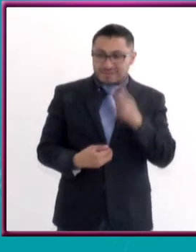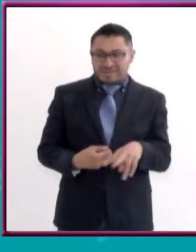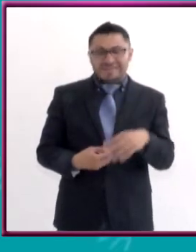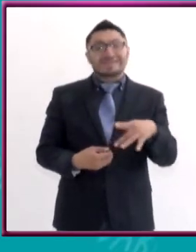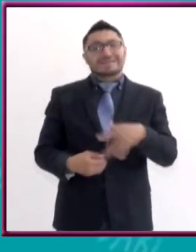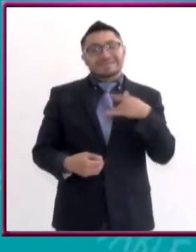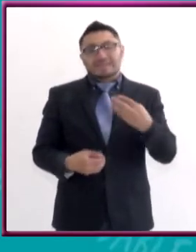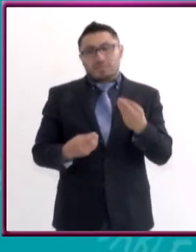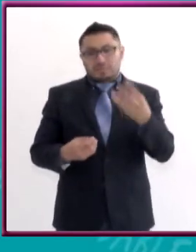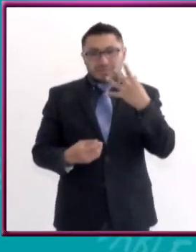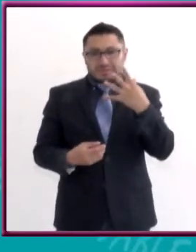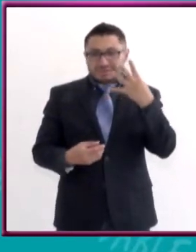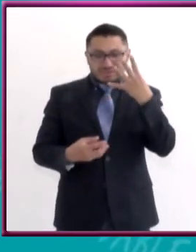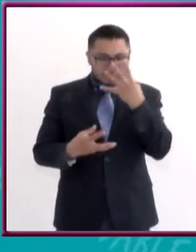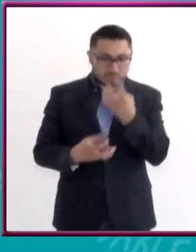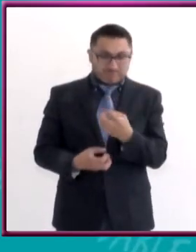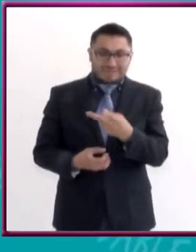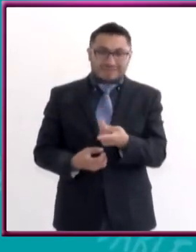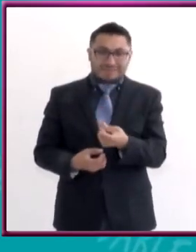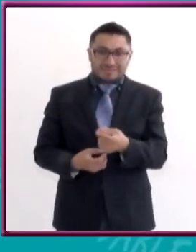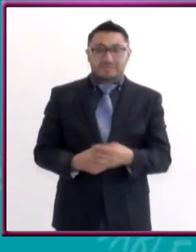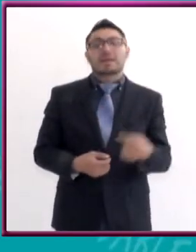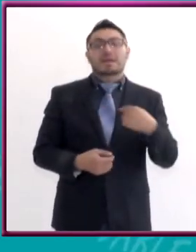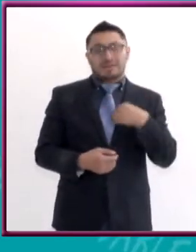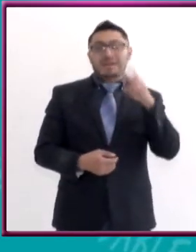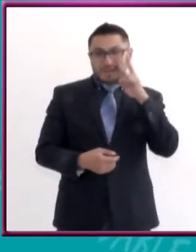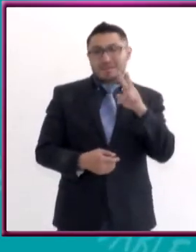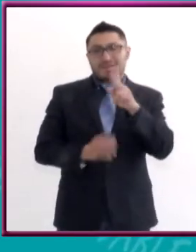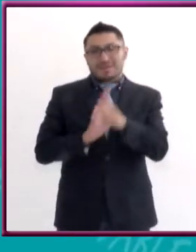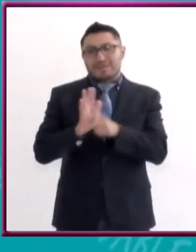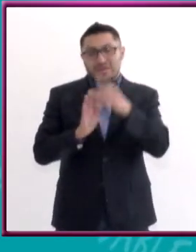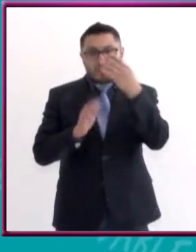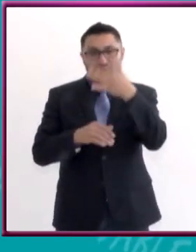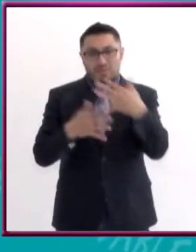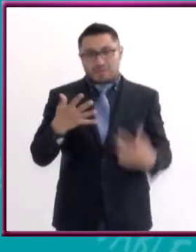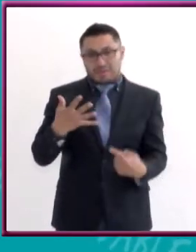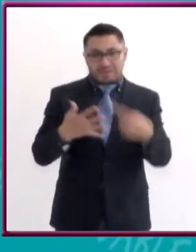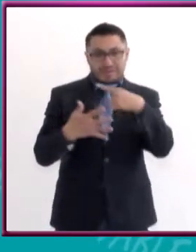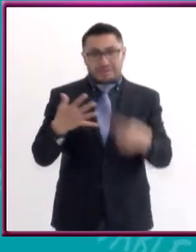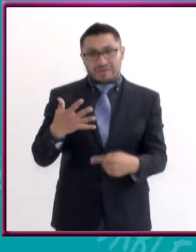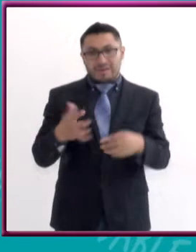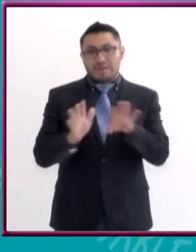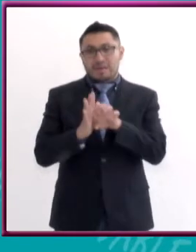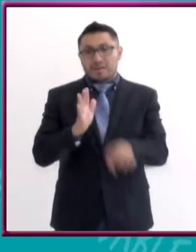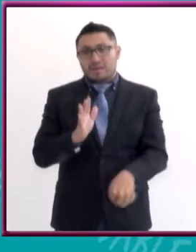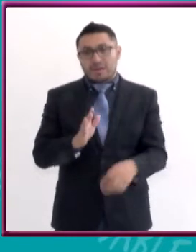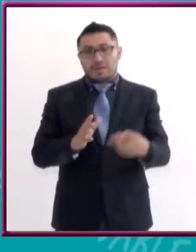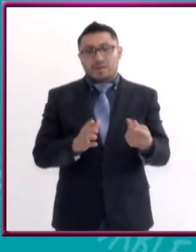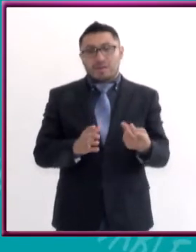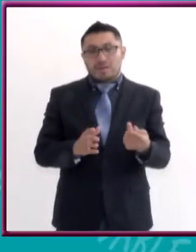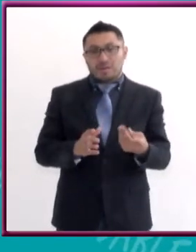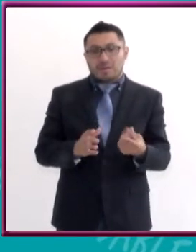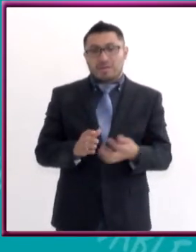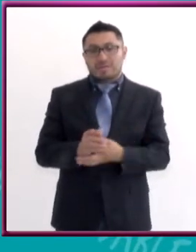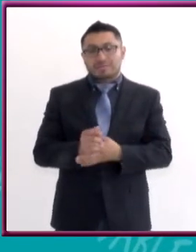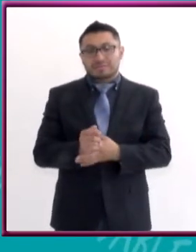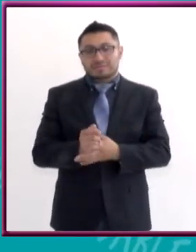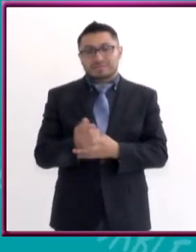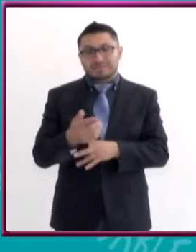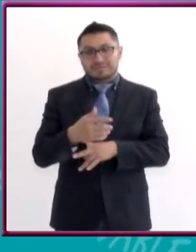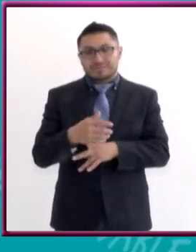realmente estaba triste. Sí, he visto varios. Uno de ellos es, por ejemplo, un perrito